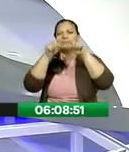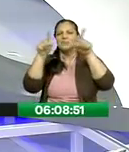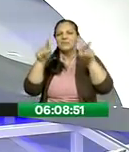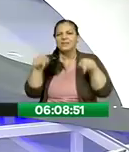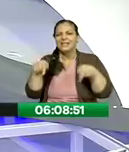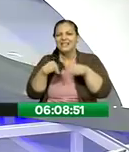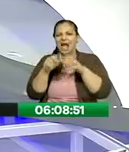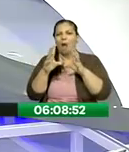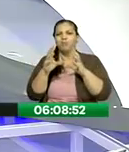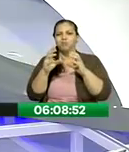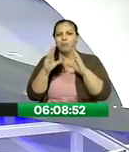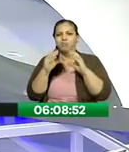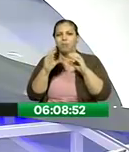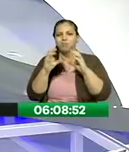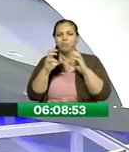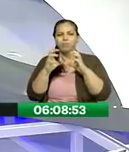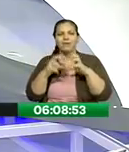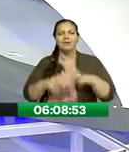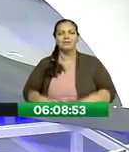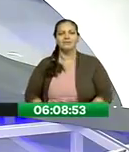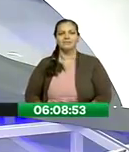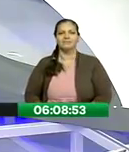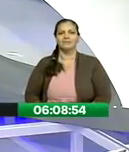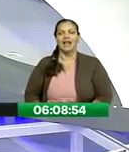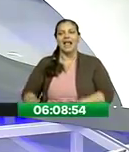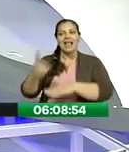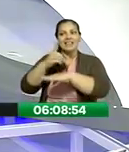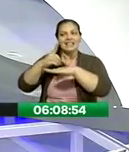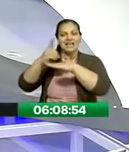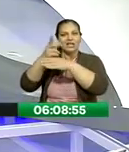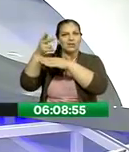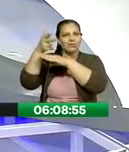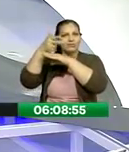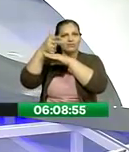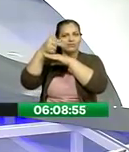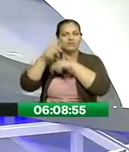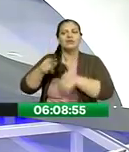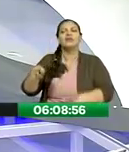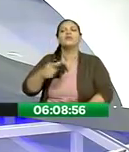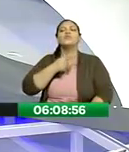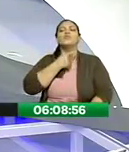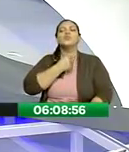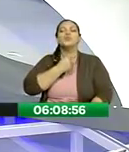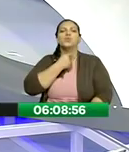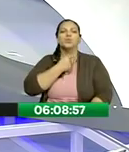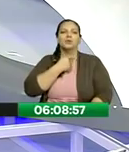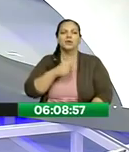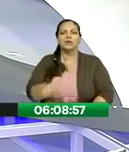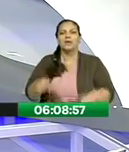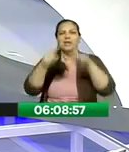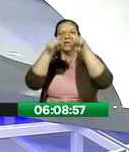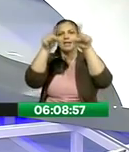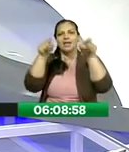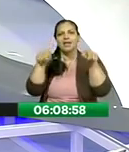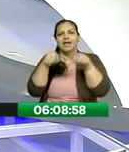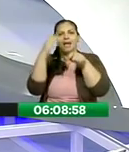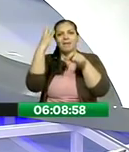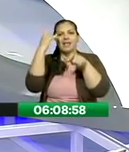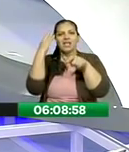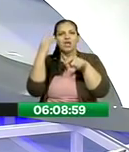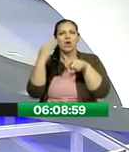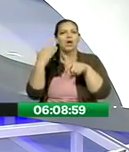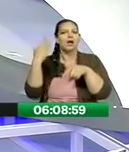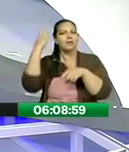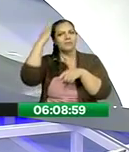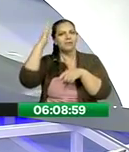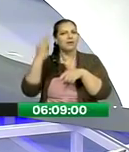el director de cámaras. ¿Cuál le gusta ahí? Vos esponja por el cuerpo de la ciancha. Claro, es ahí. Tarzán y San